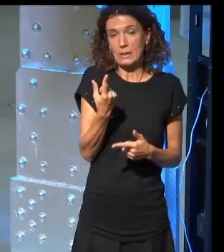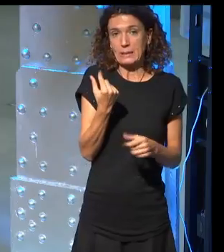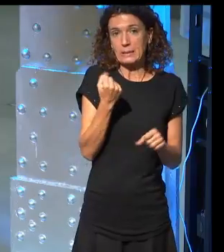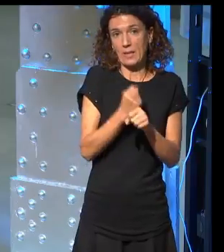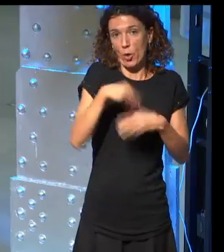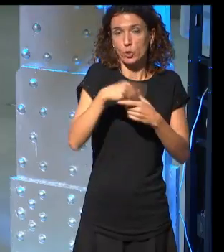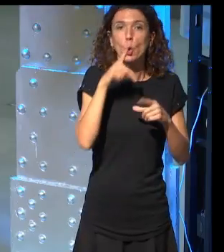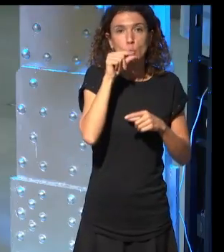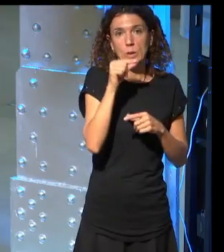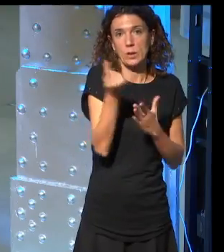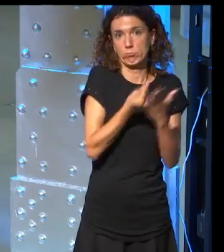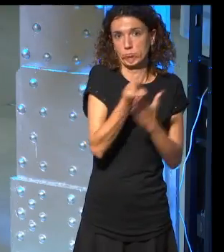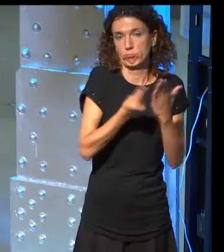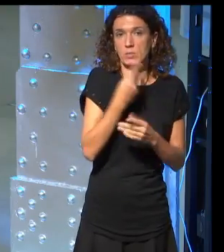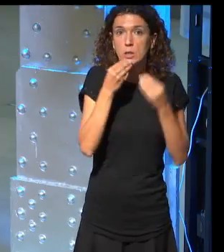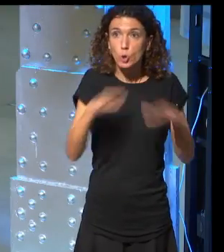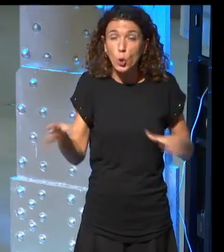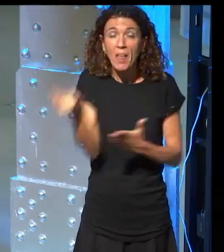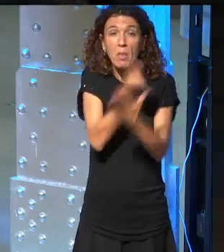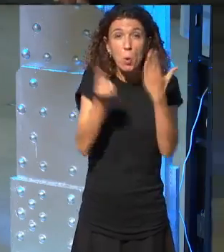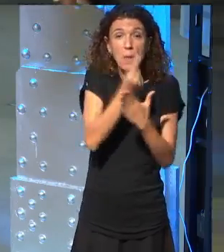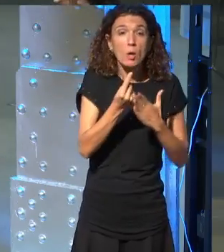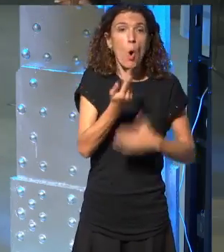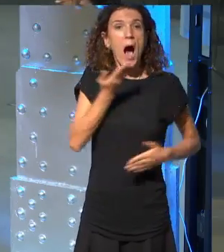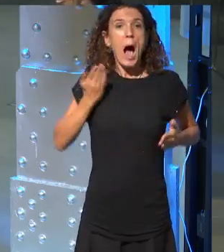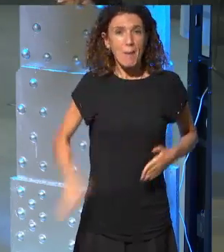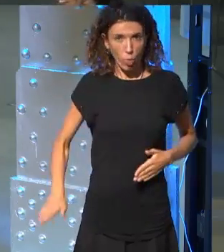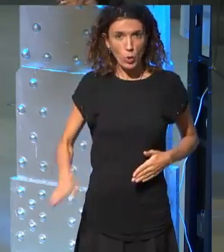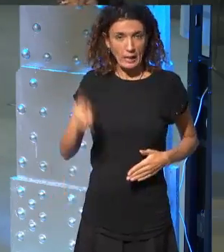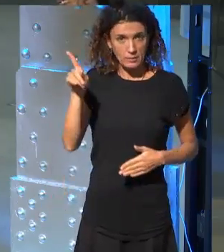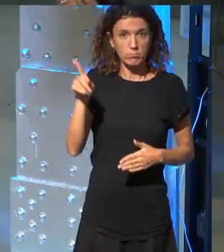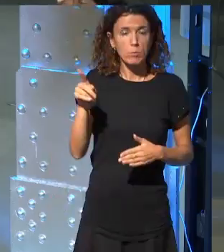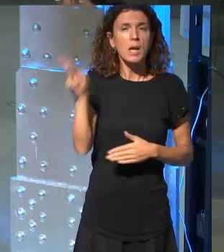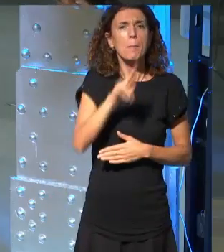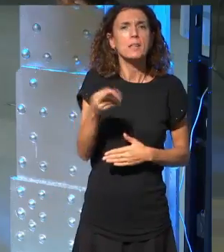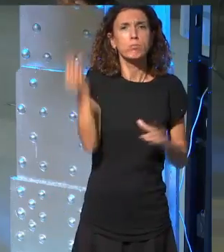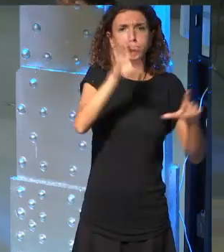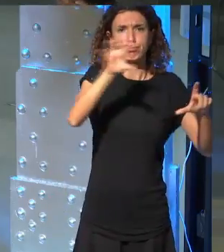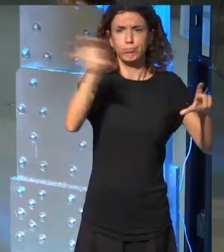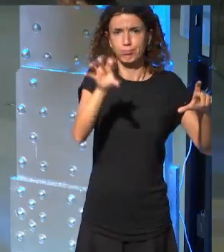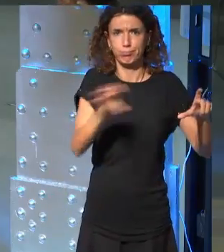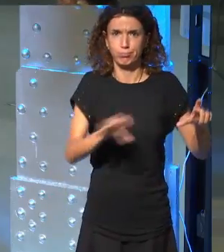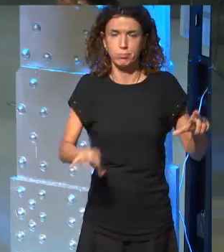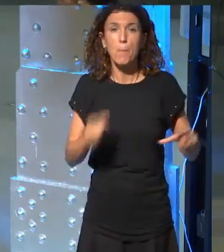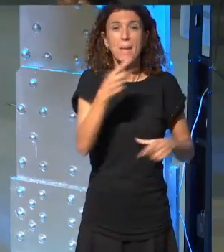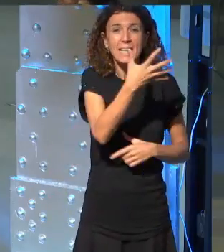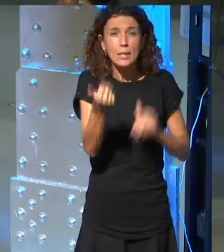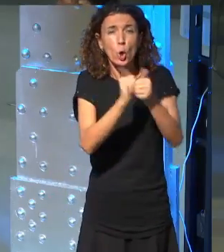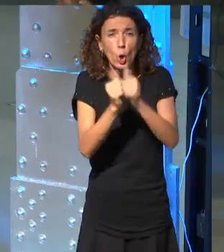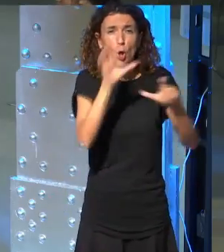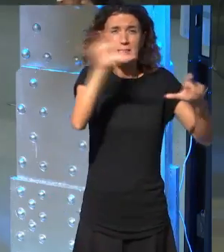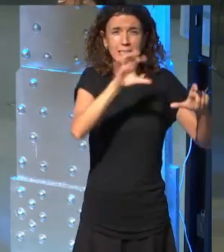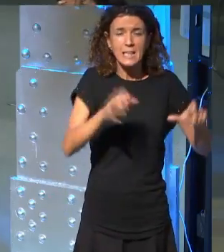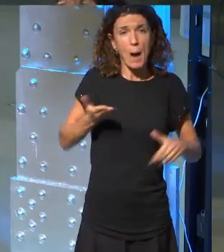En Twitter me esforcé muy poco para contar esa historia y aquí dibujé una amazona y la repetí muchas veces. Sí, eran unos personajes que eran 1.500 clones